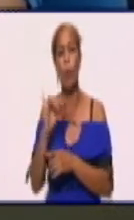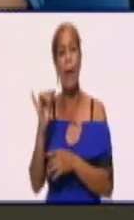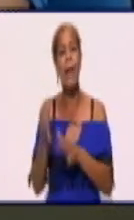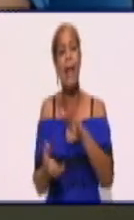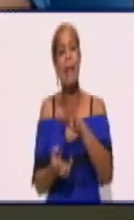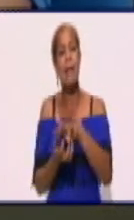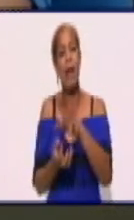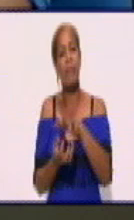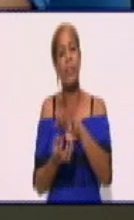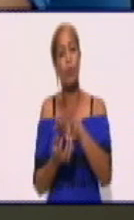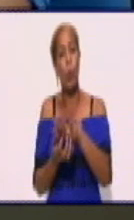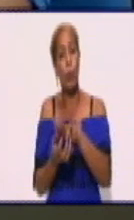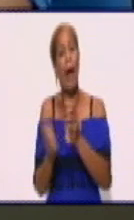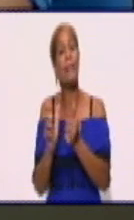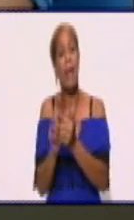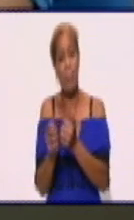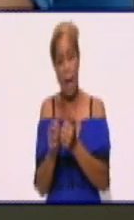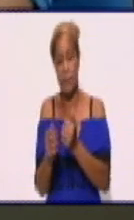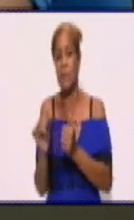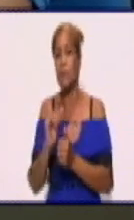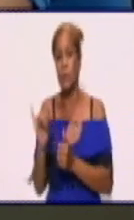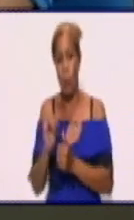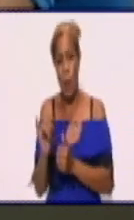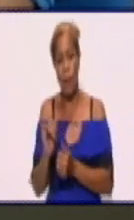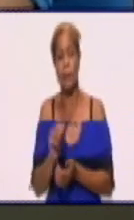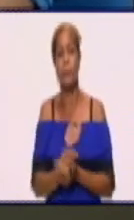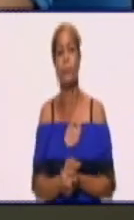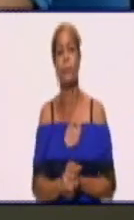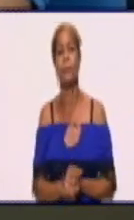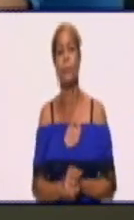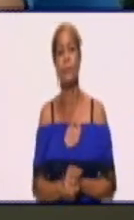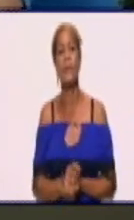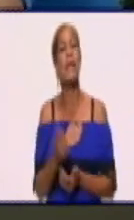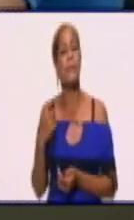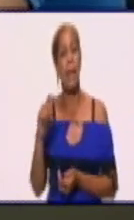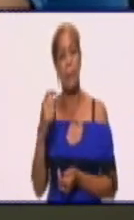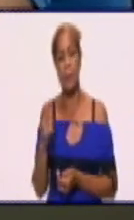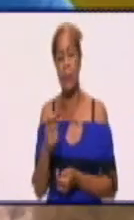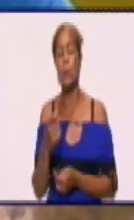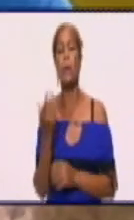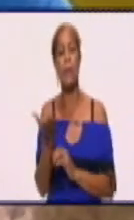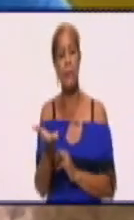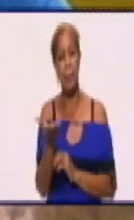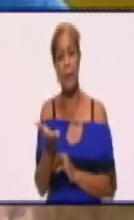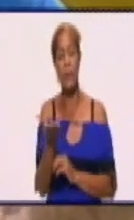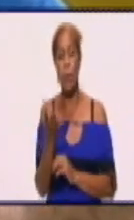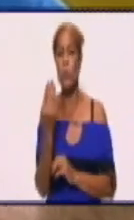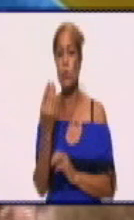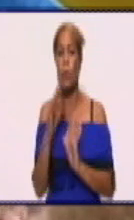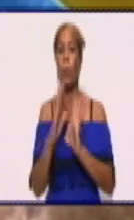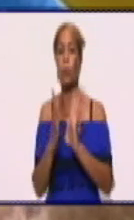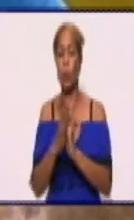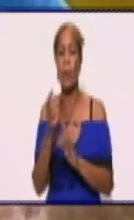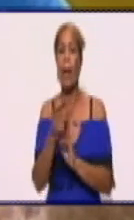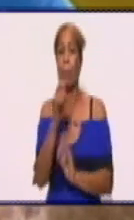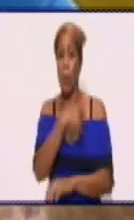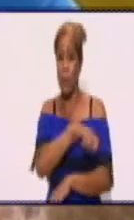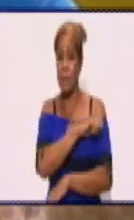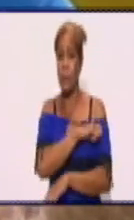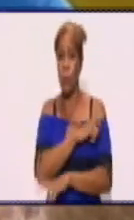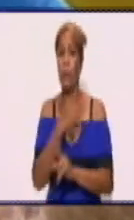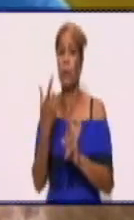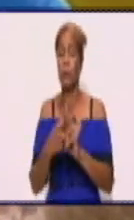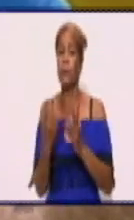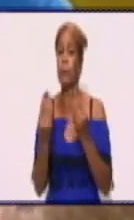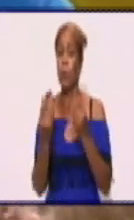buena aceptación también por el pueblo. La que está enclavada aquí en nuestro territorio, la Bajada de los Elevados, ha tenido mucha aceptación las frituras